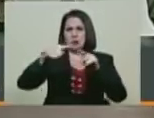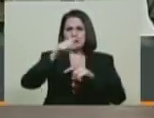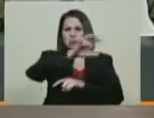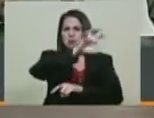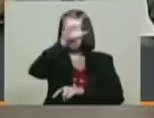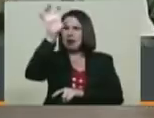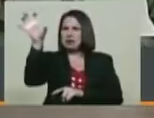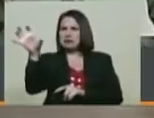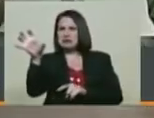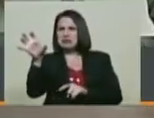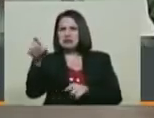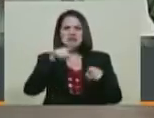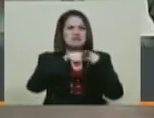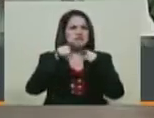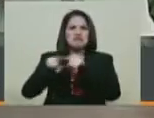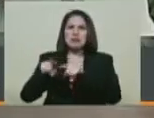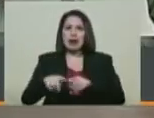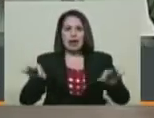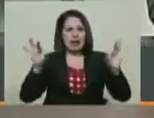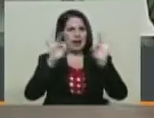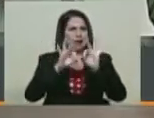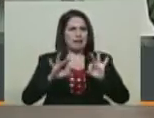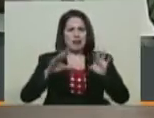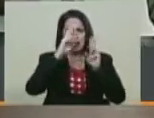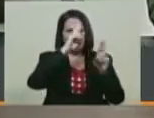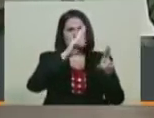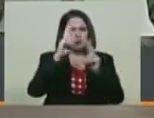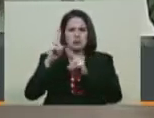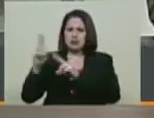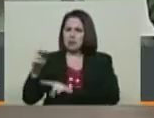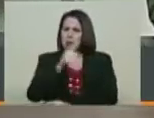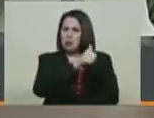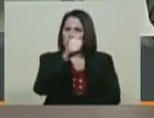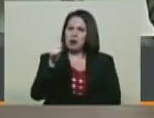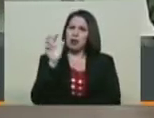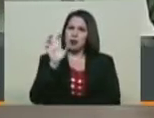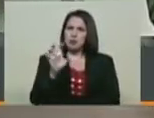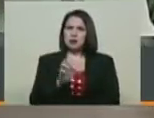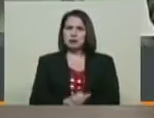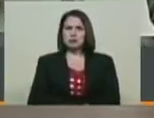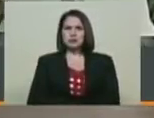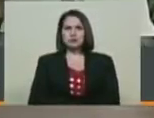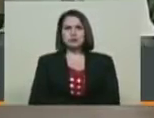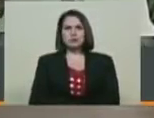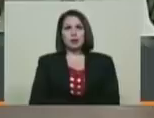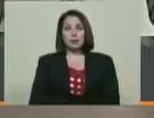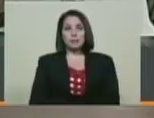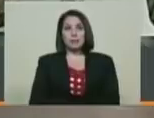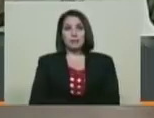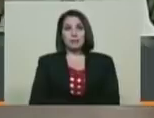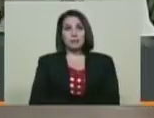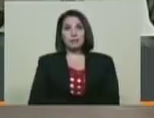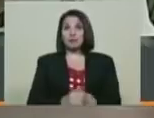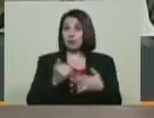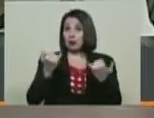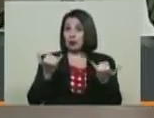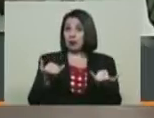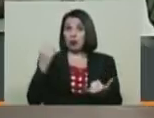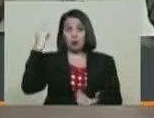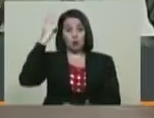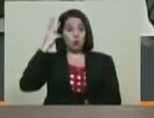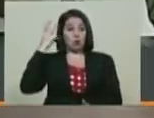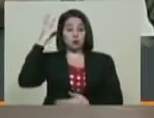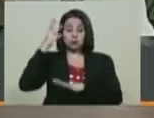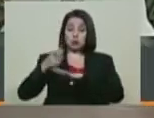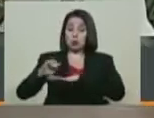ningún país. Respetamos los asuntos internos de todos los países. Ahora, pues, se ha instalado en Washington un gobierno